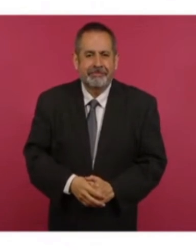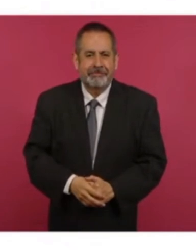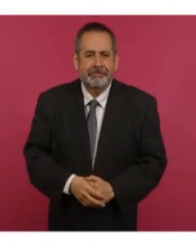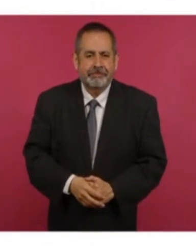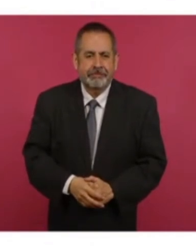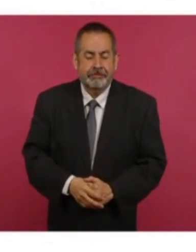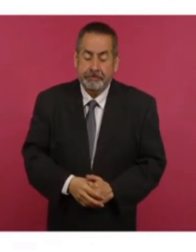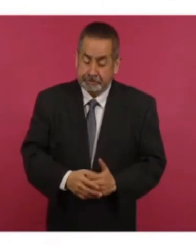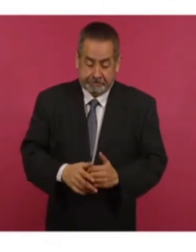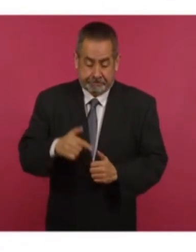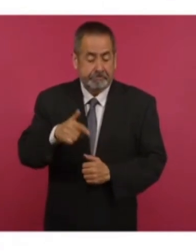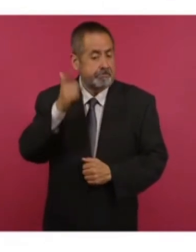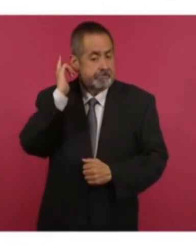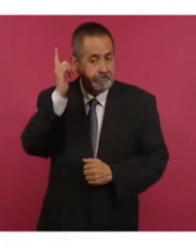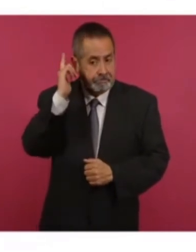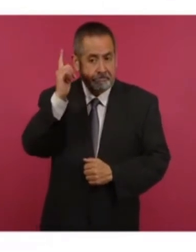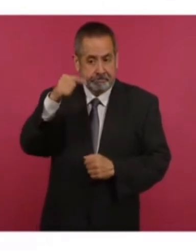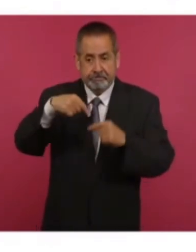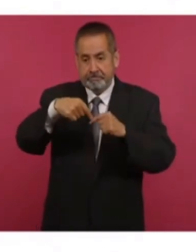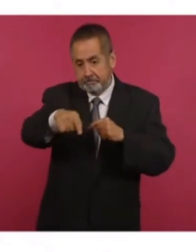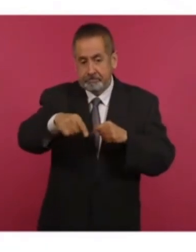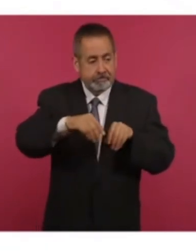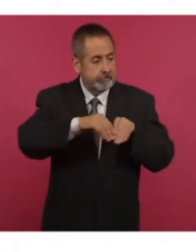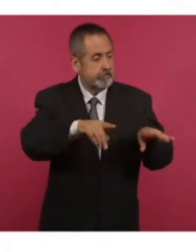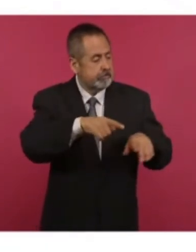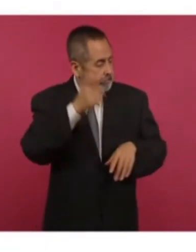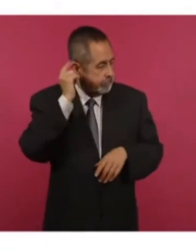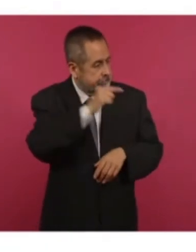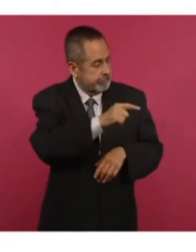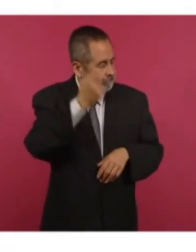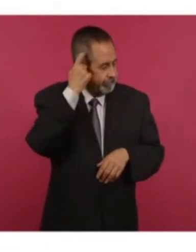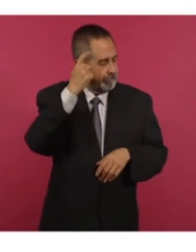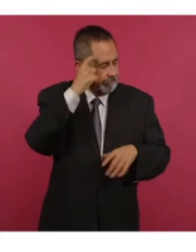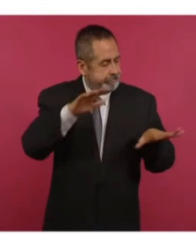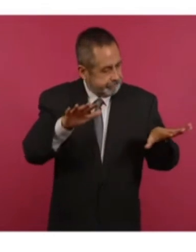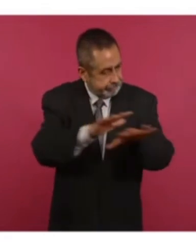Y ojalá y también los medios cambien.